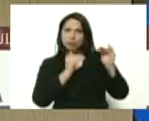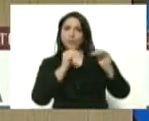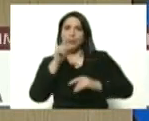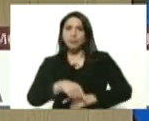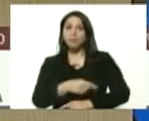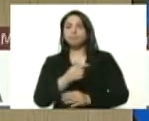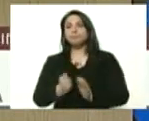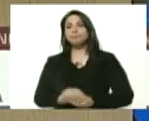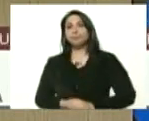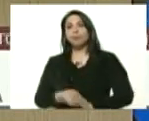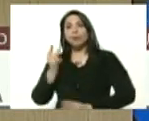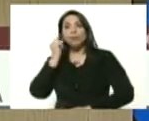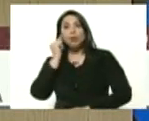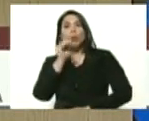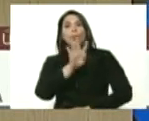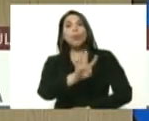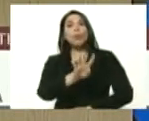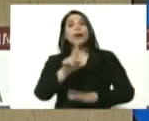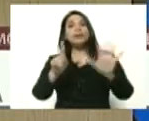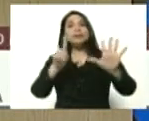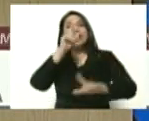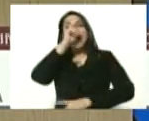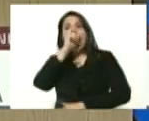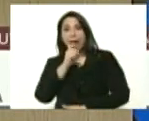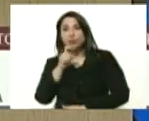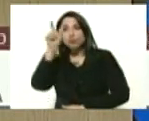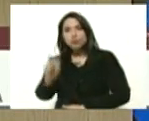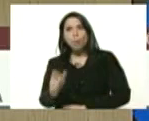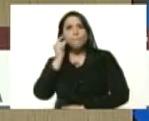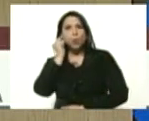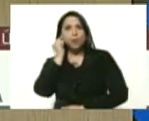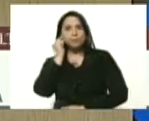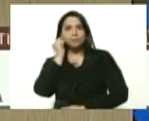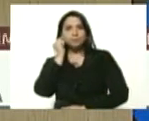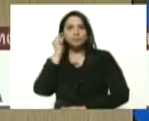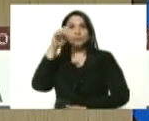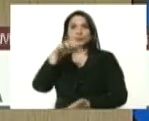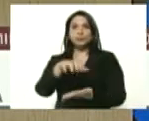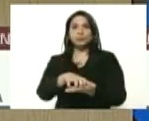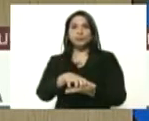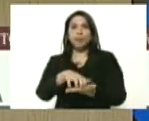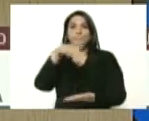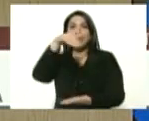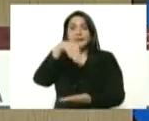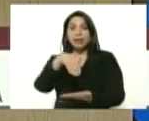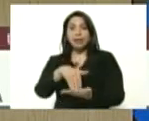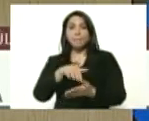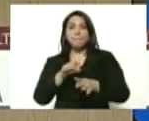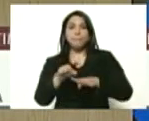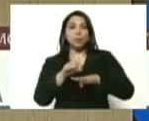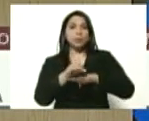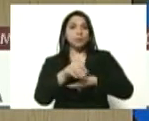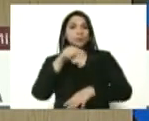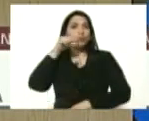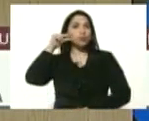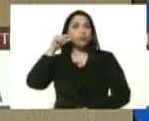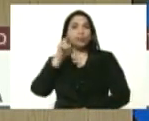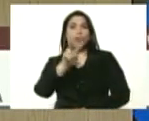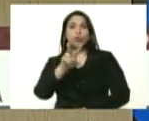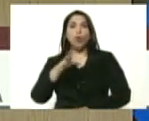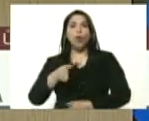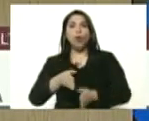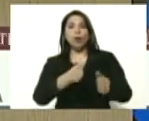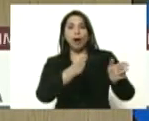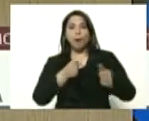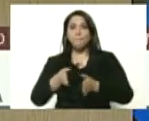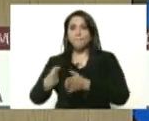caso de una mujer de 46 años del estado Miranda, municipio Sucre, los dos caminos,